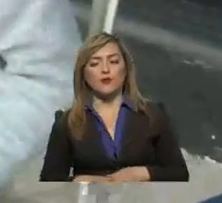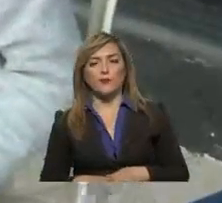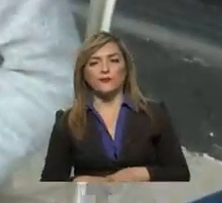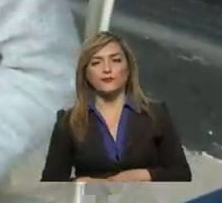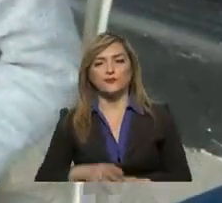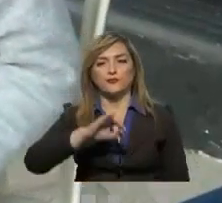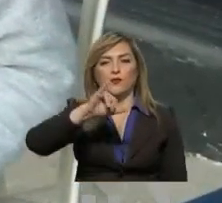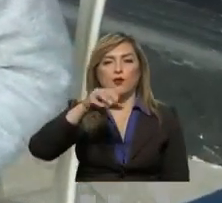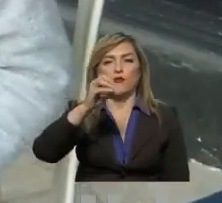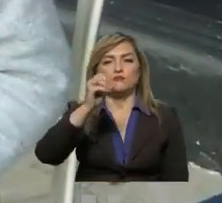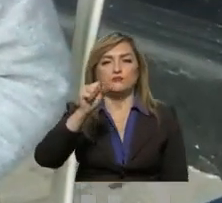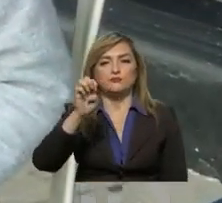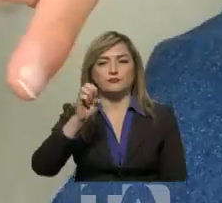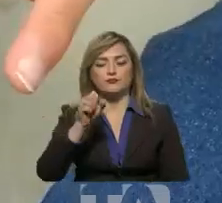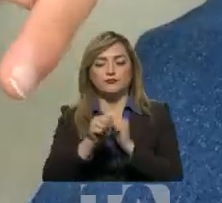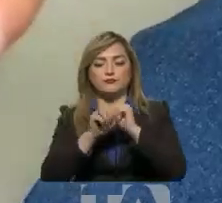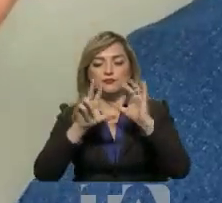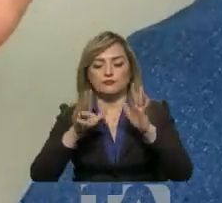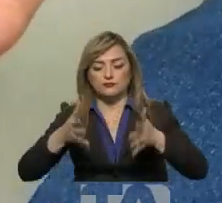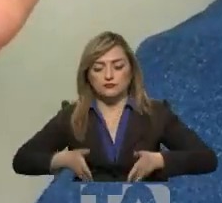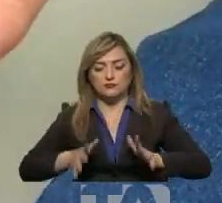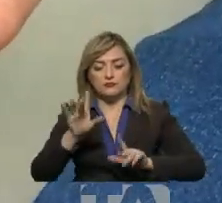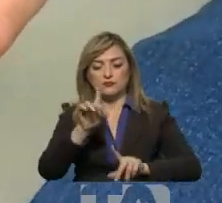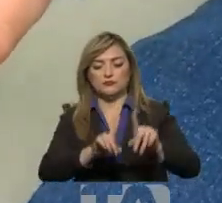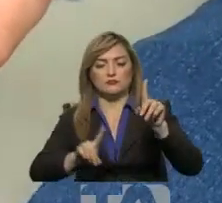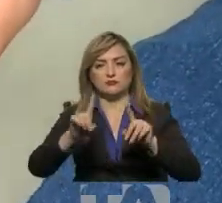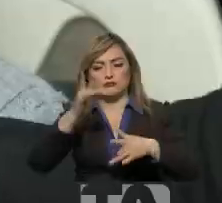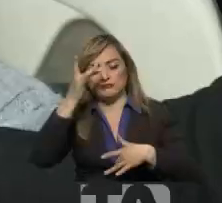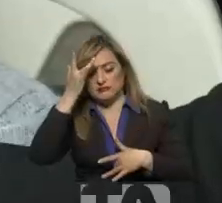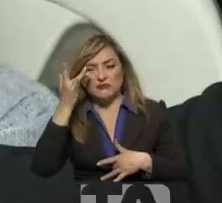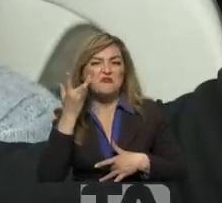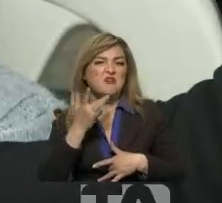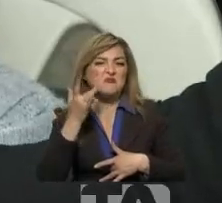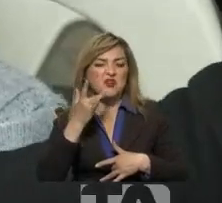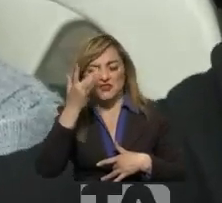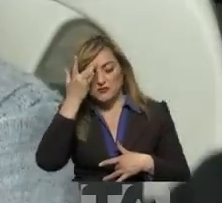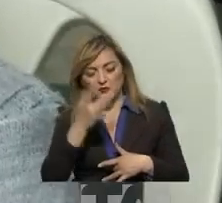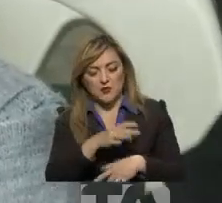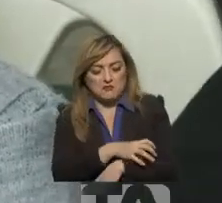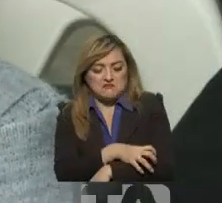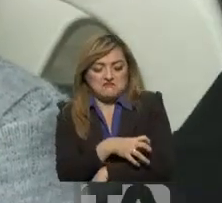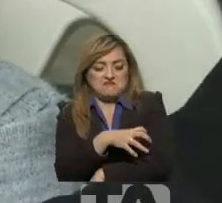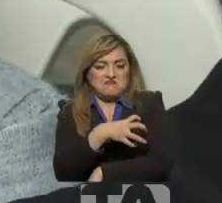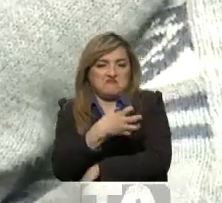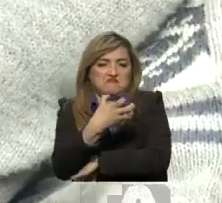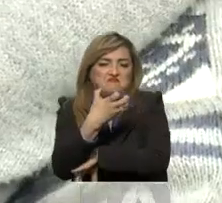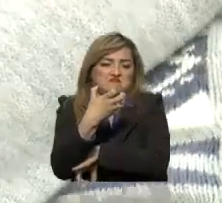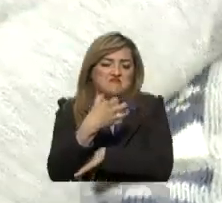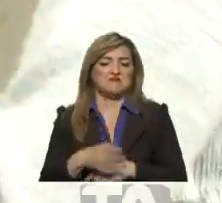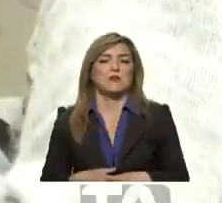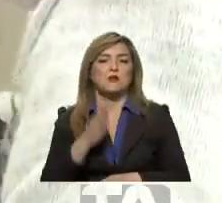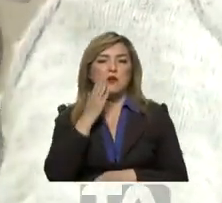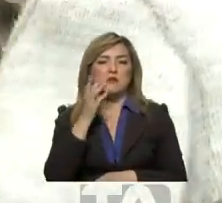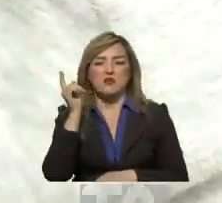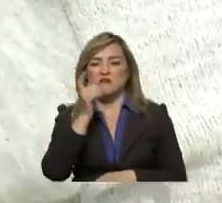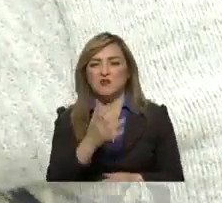Él es José y tiene 8 años. Cuando nació, fue diagnosticado con distrofia muscular miotónica de Steiner. Conforme crece, para su madre